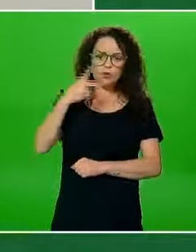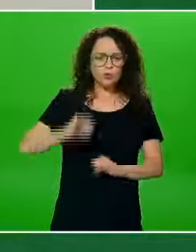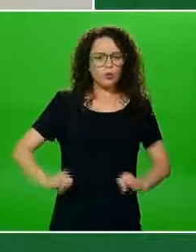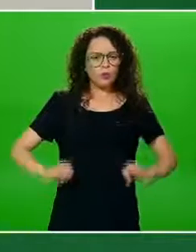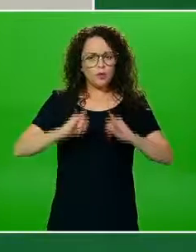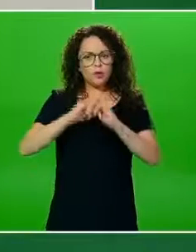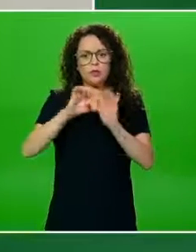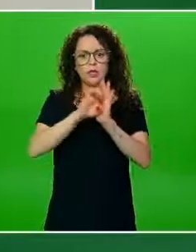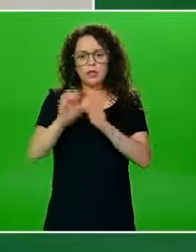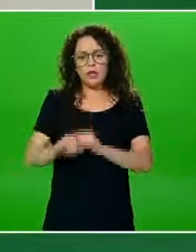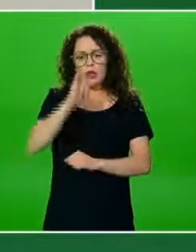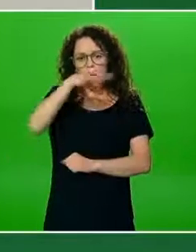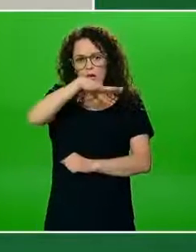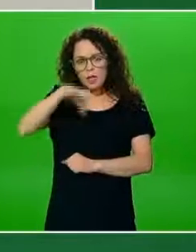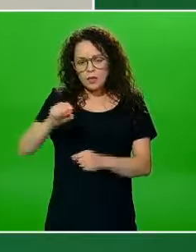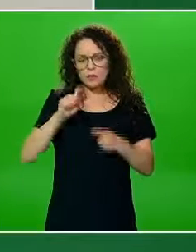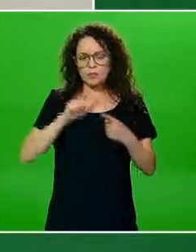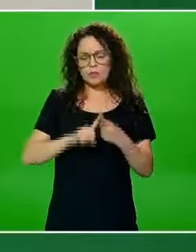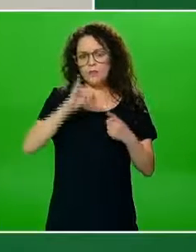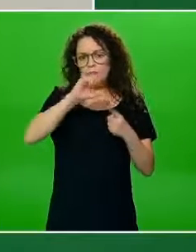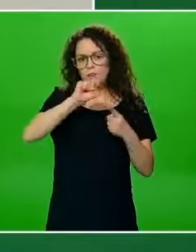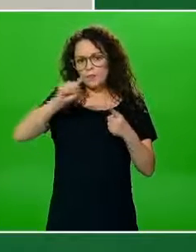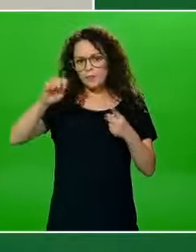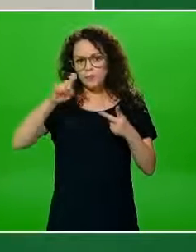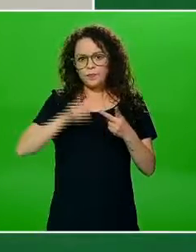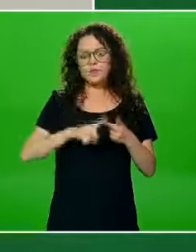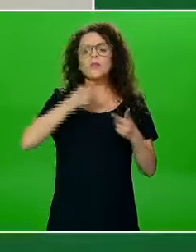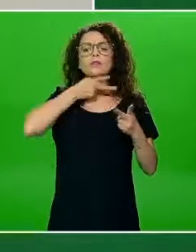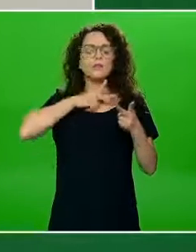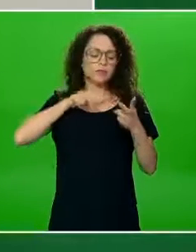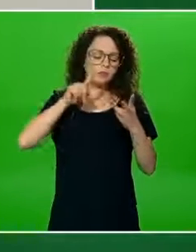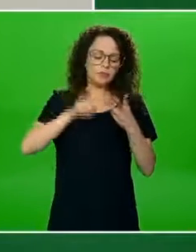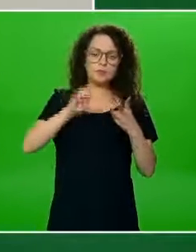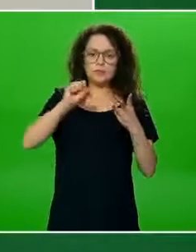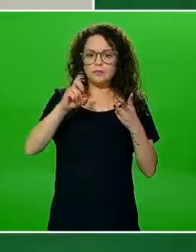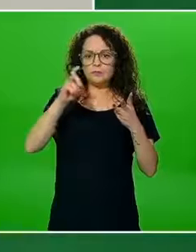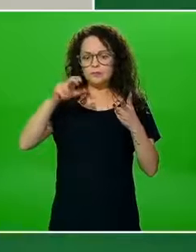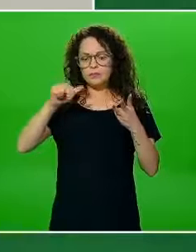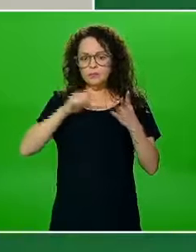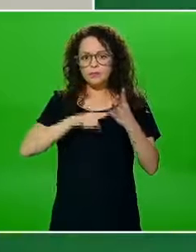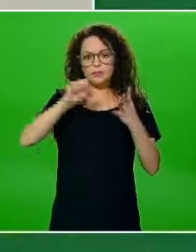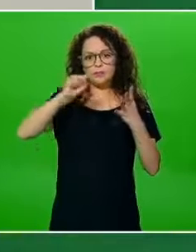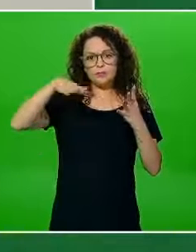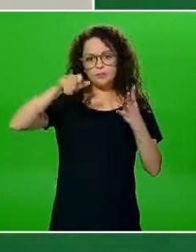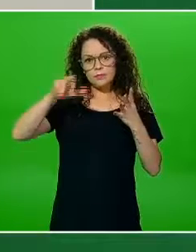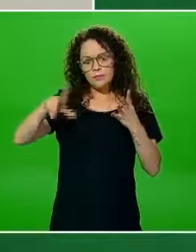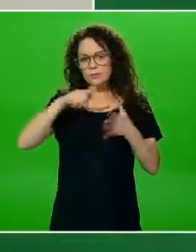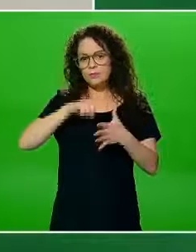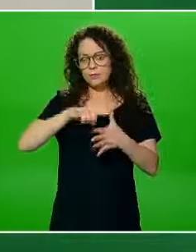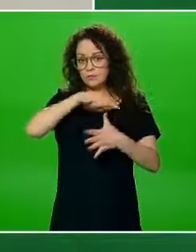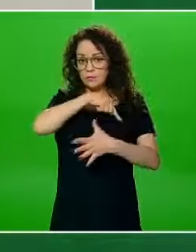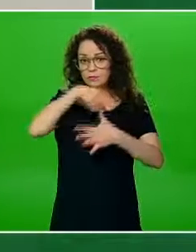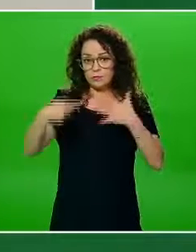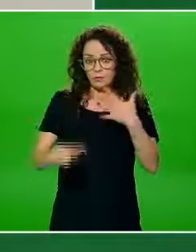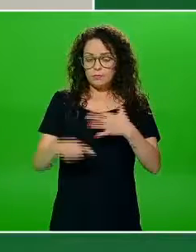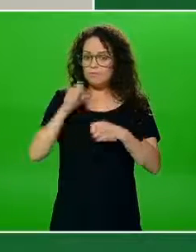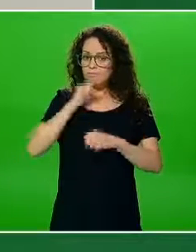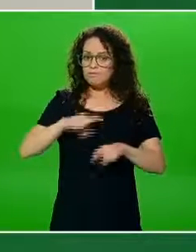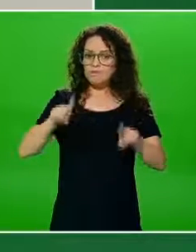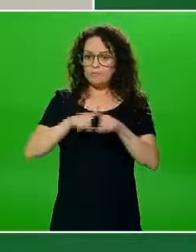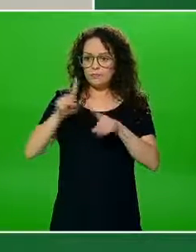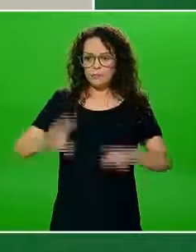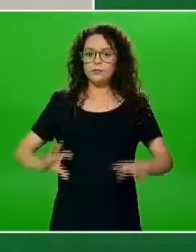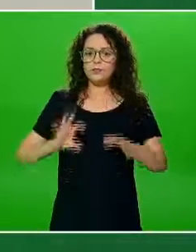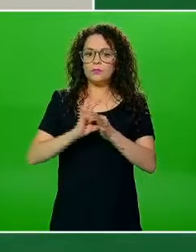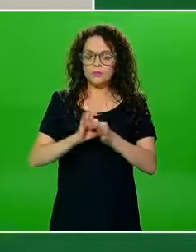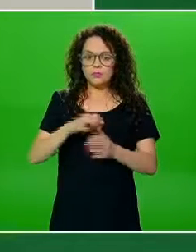Instituto Mexicano del Seguro Social, el ISSSTE, Pemex, Sedena, Semar, también operan el sector salud